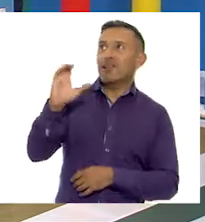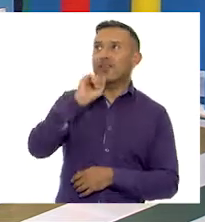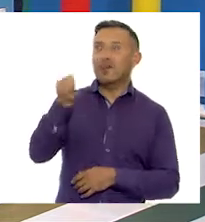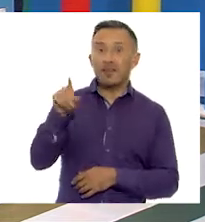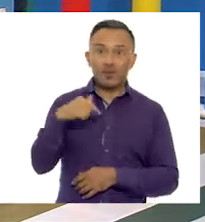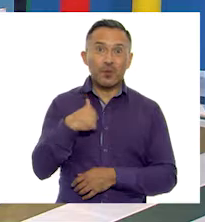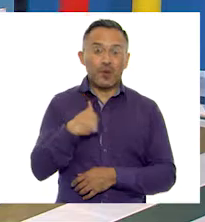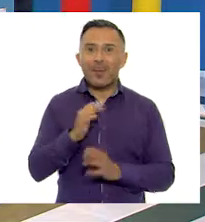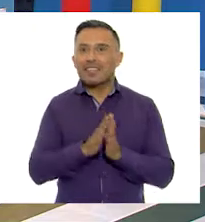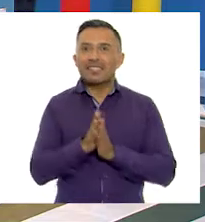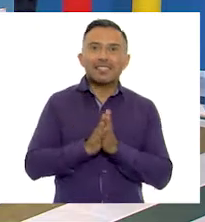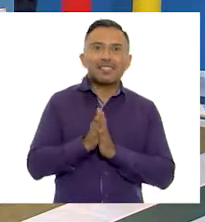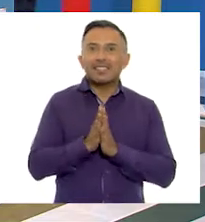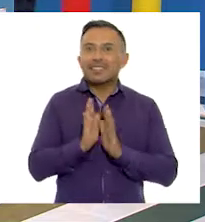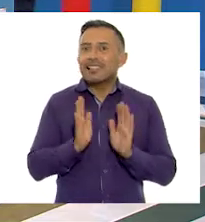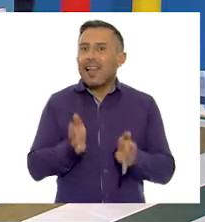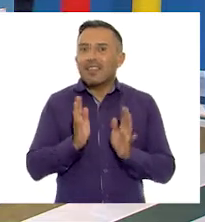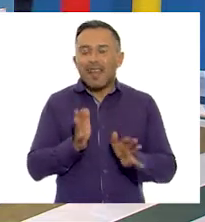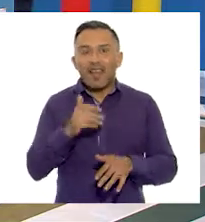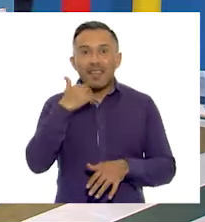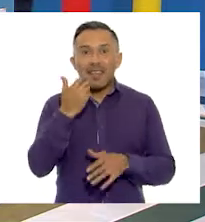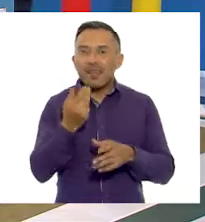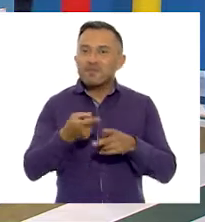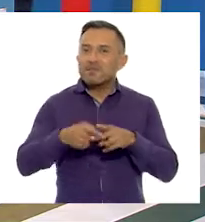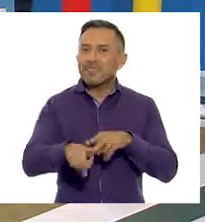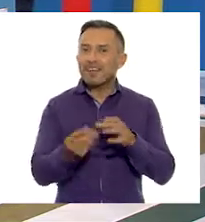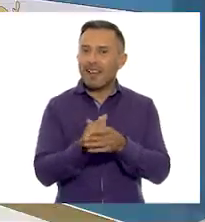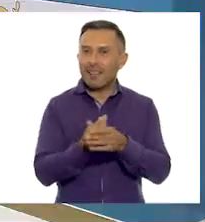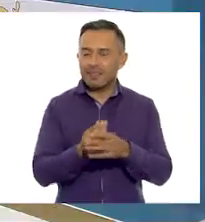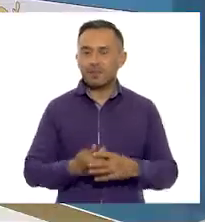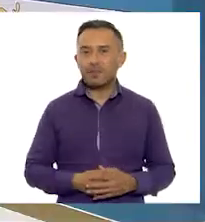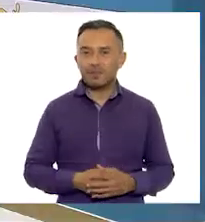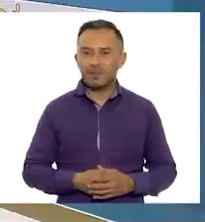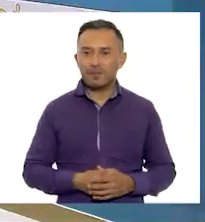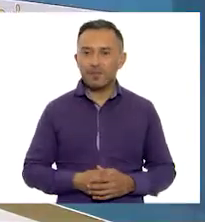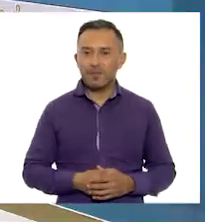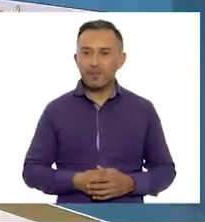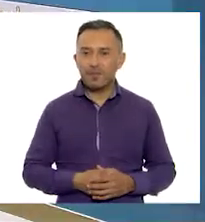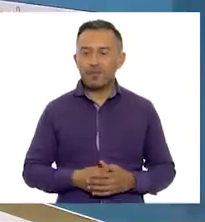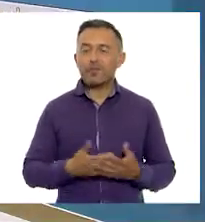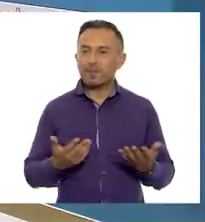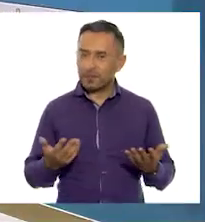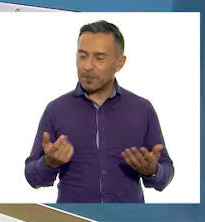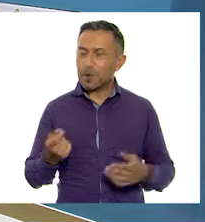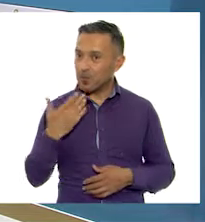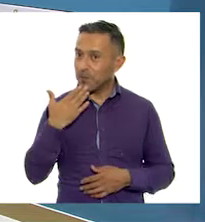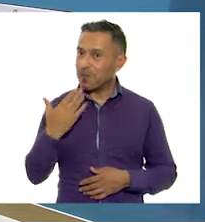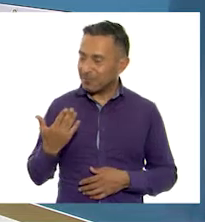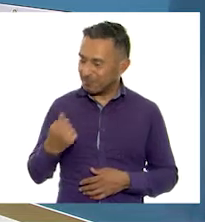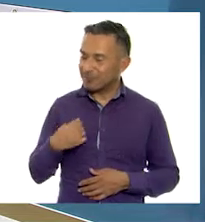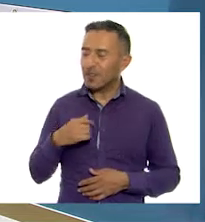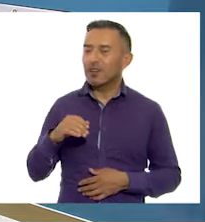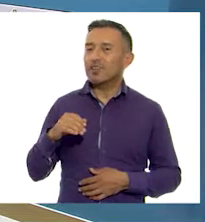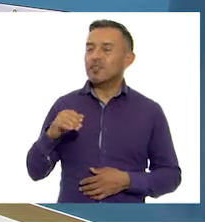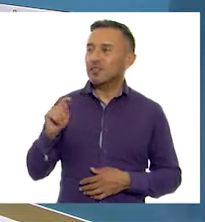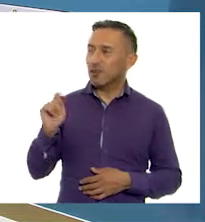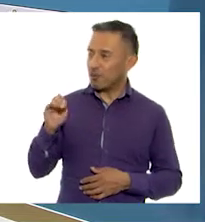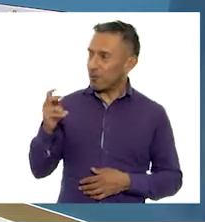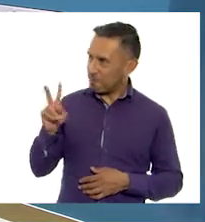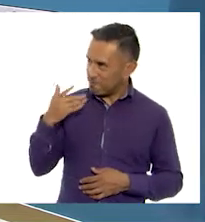que puesto para empezar esta clase. Me alegra mucho saberlo, Ton y Juan Carlos,